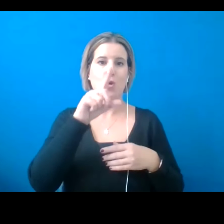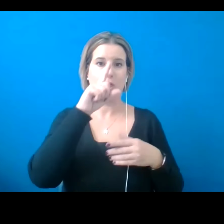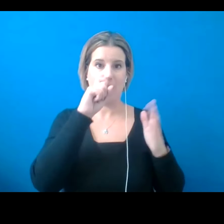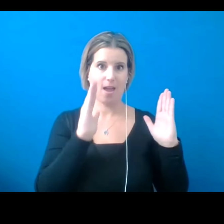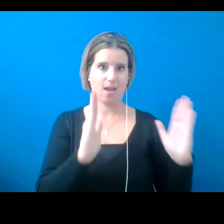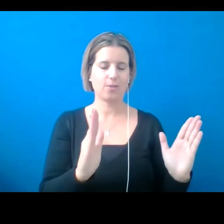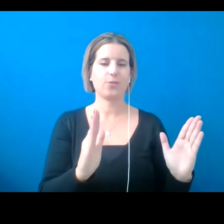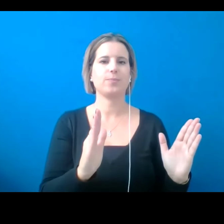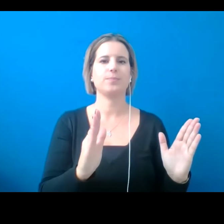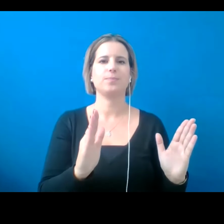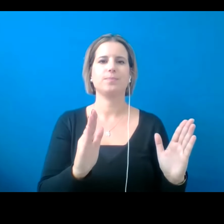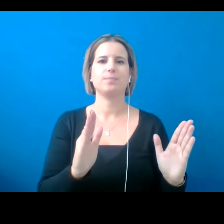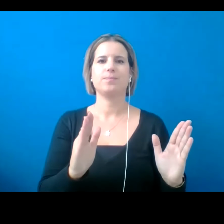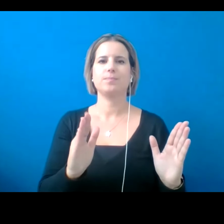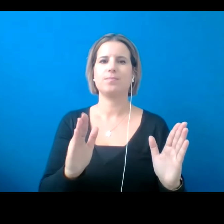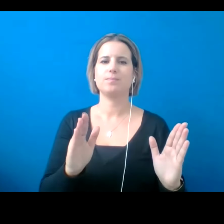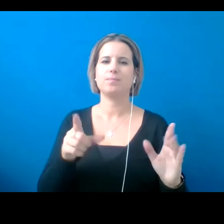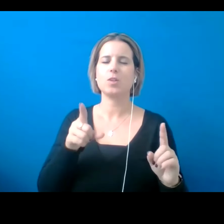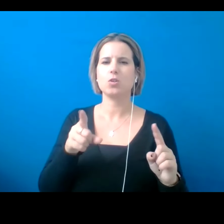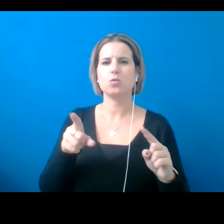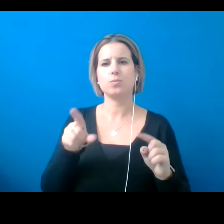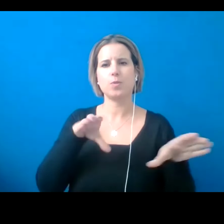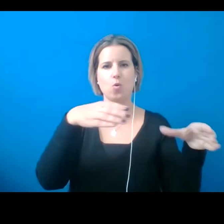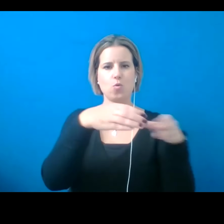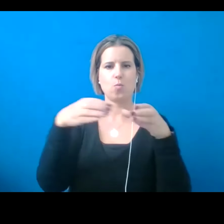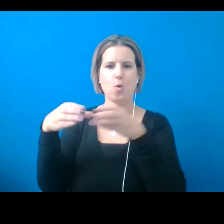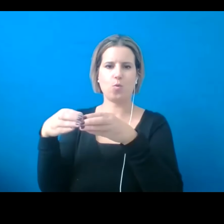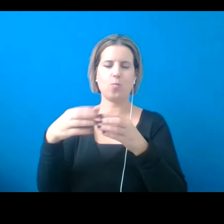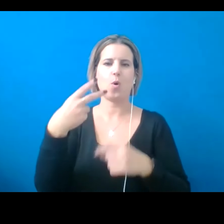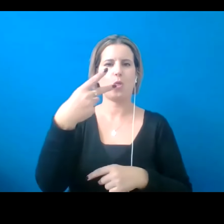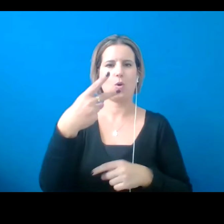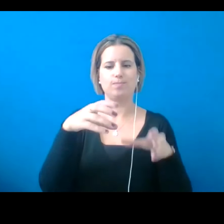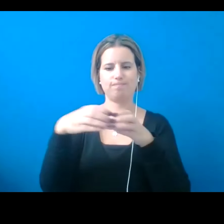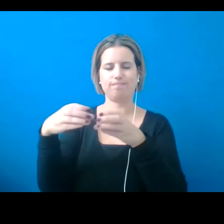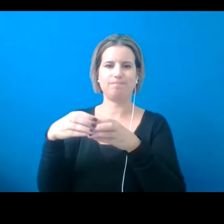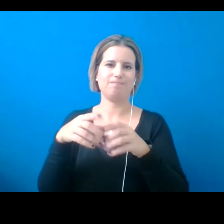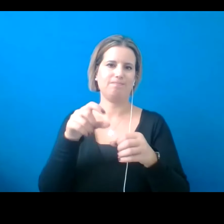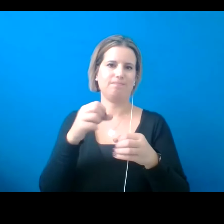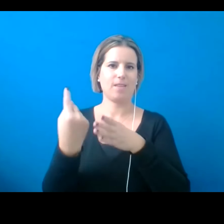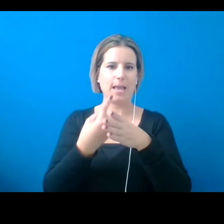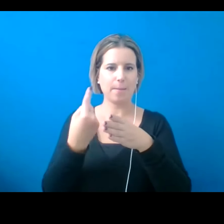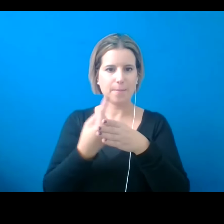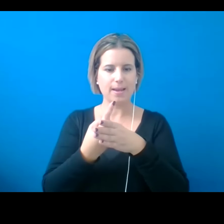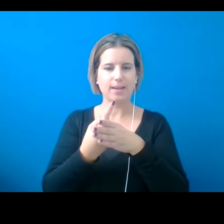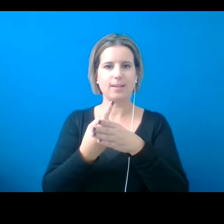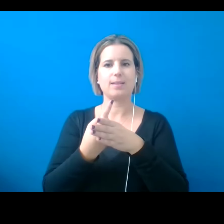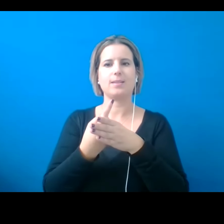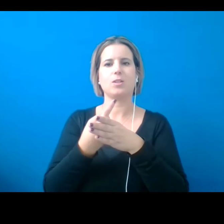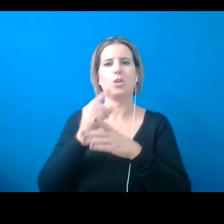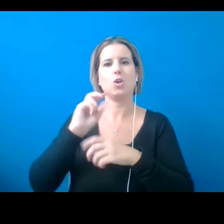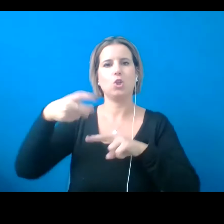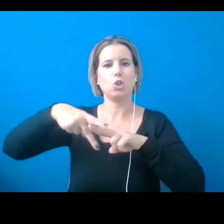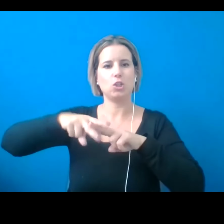nosotros tenemos funcionando dos grupos con niños con síndrome de Asperger y un taller de juego